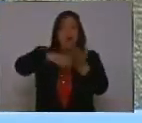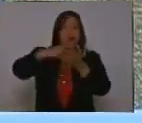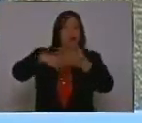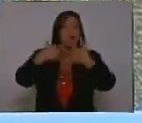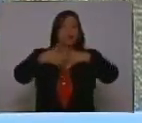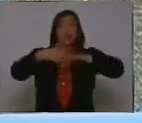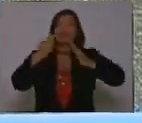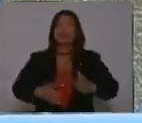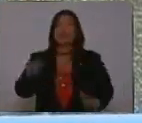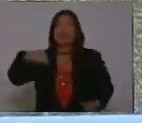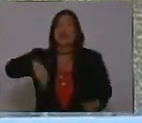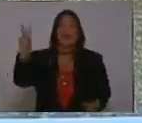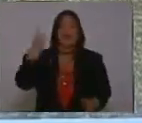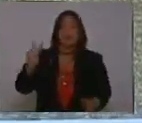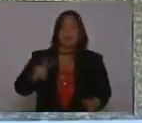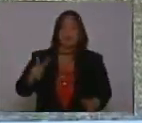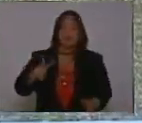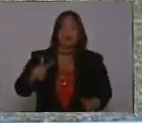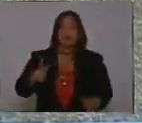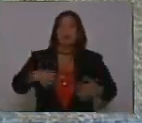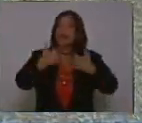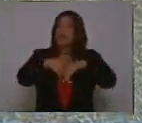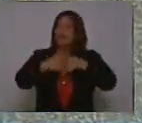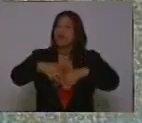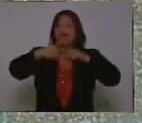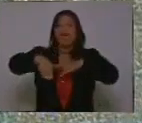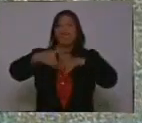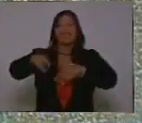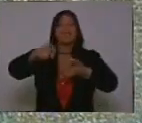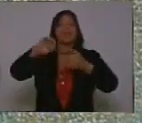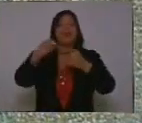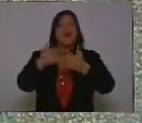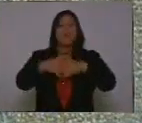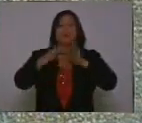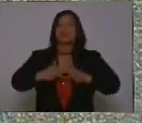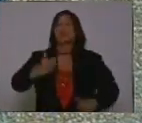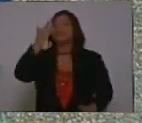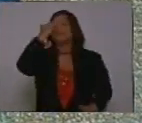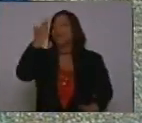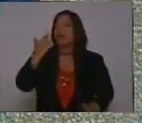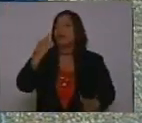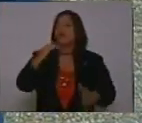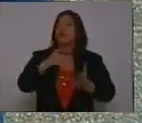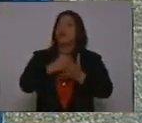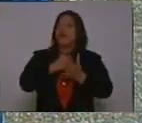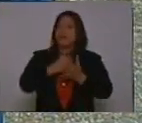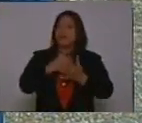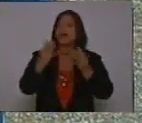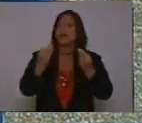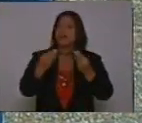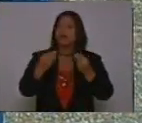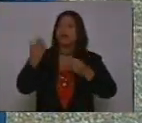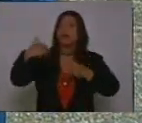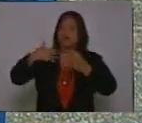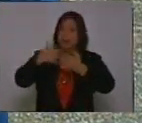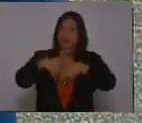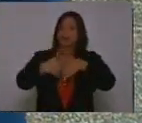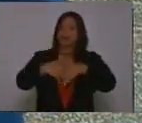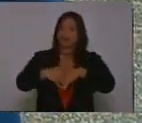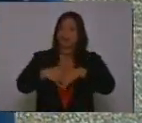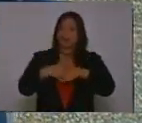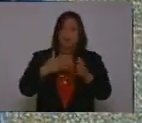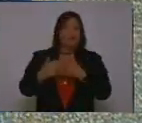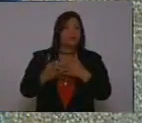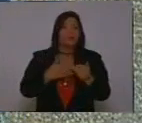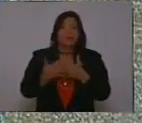en Venezuela. Exército productivo porque sabemos que la deficiencia de Venezuela en la producción, pero eso no